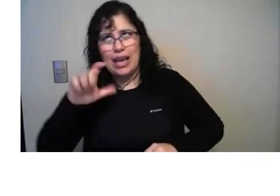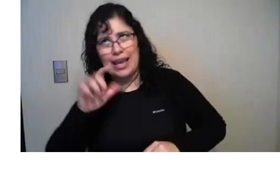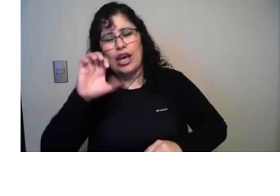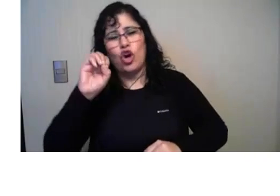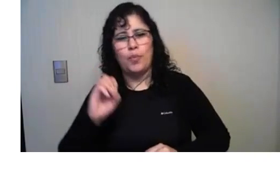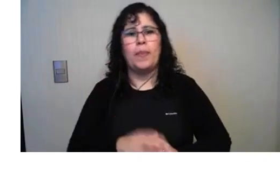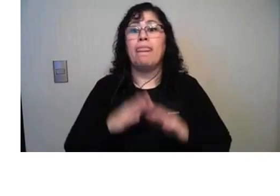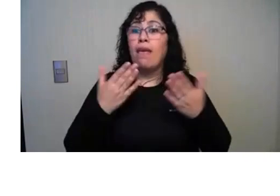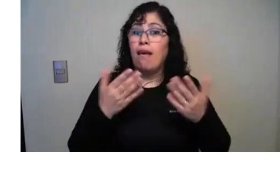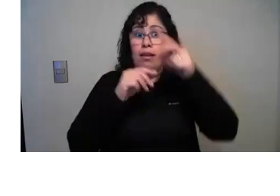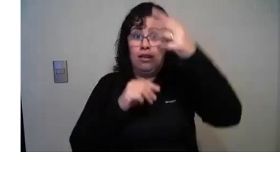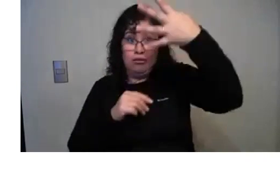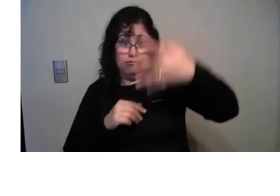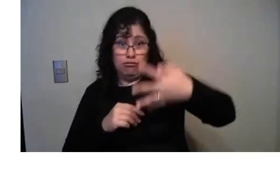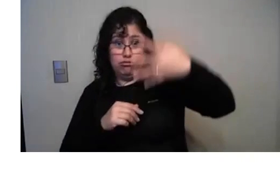Todo esto,